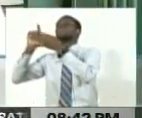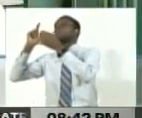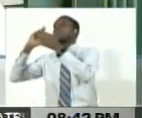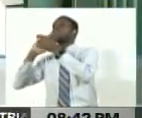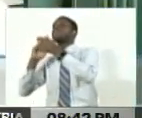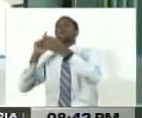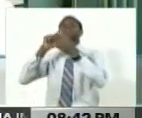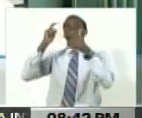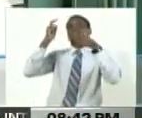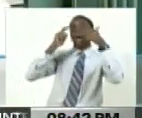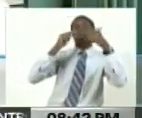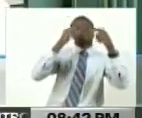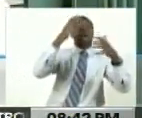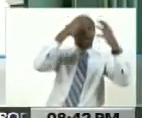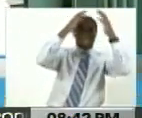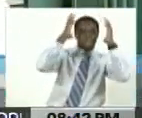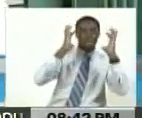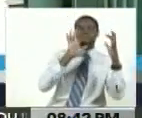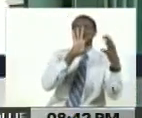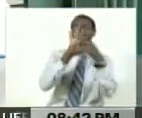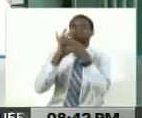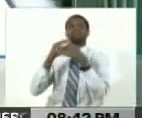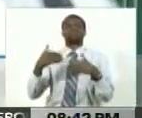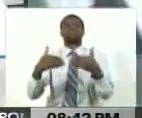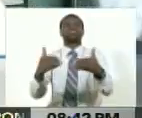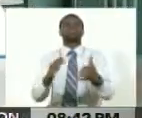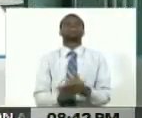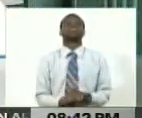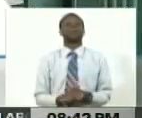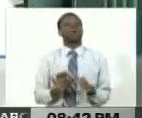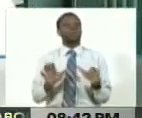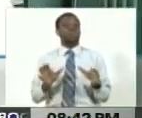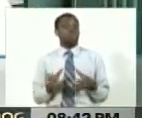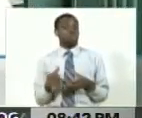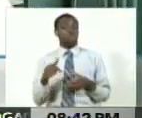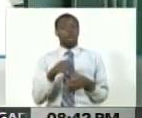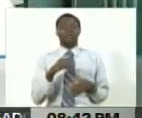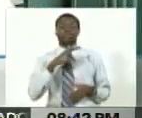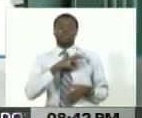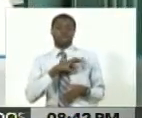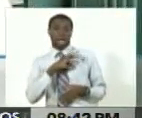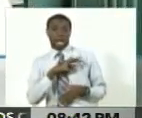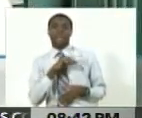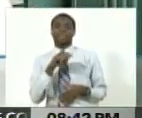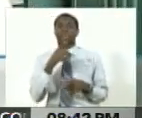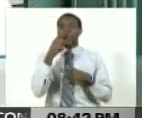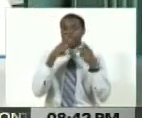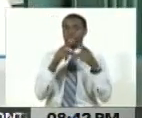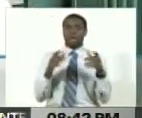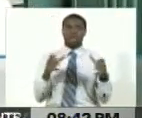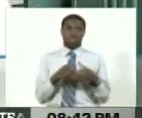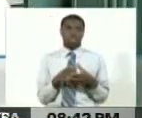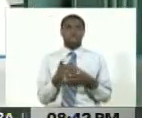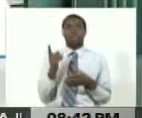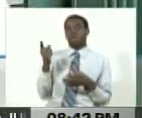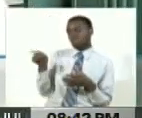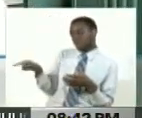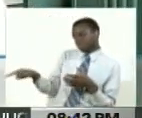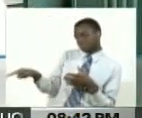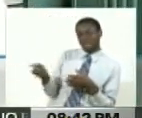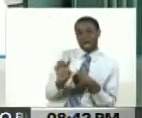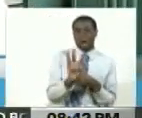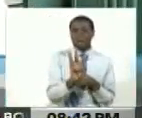una organización de carácter social, política, que busca reencontrarse con